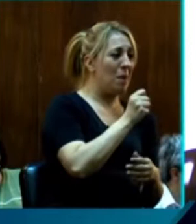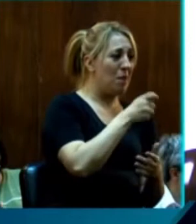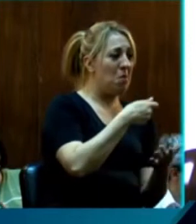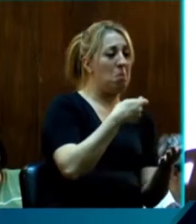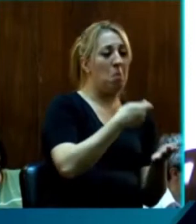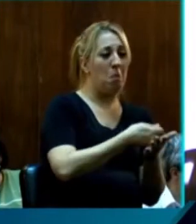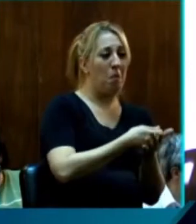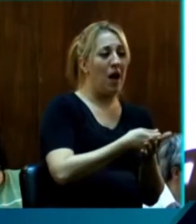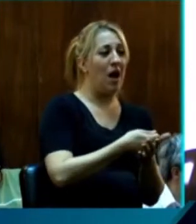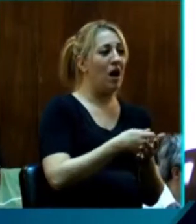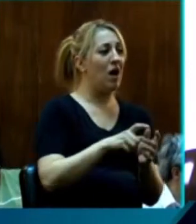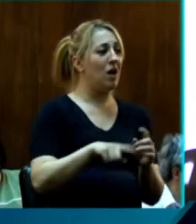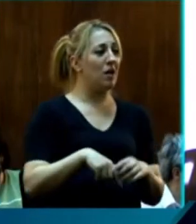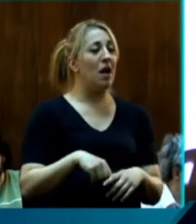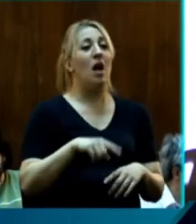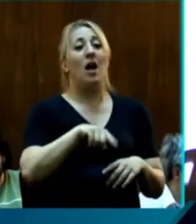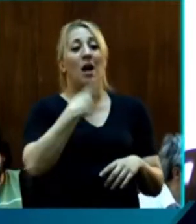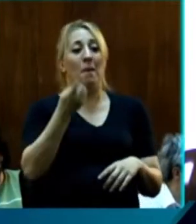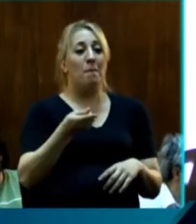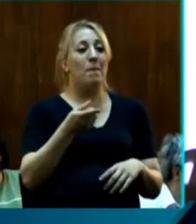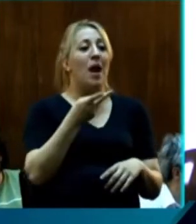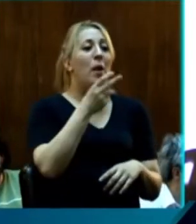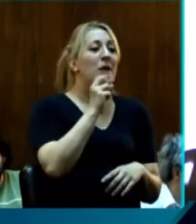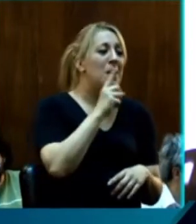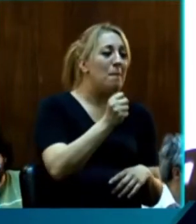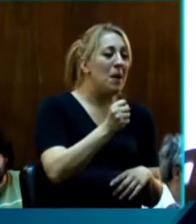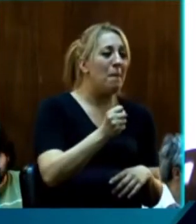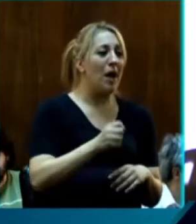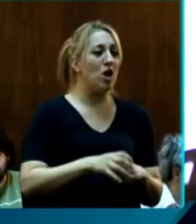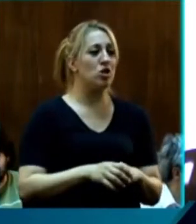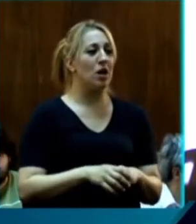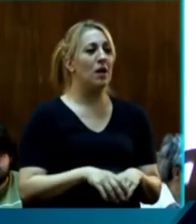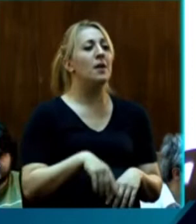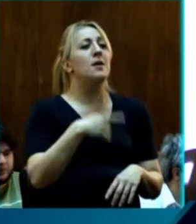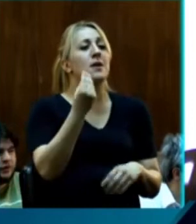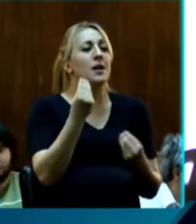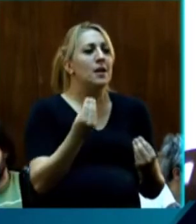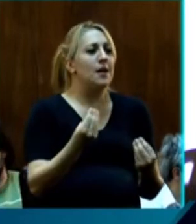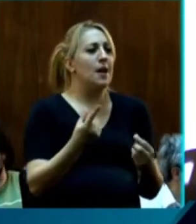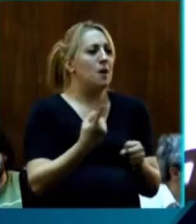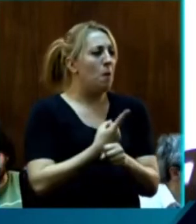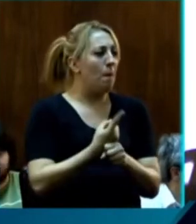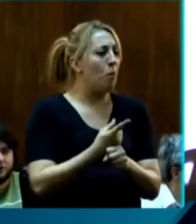problema. Para el que gana 20.000 pesos, posiblemente esa multa signifique que no pueda renovar el registro.